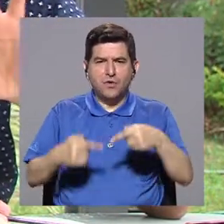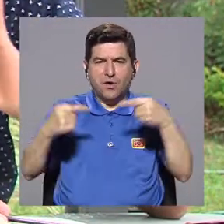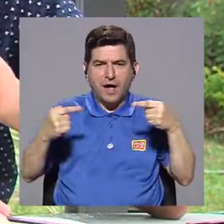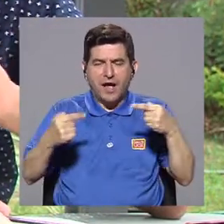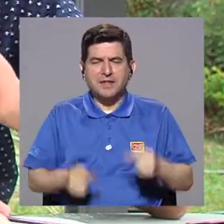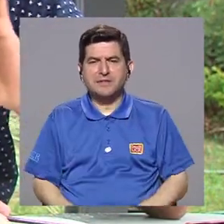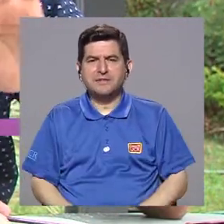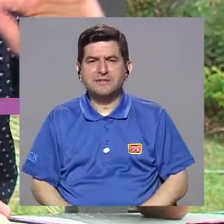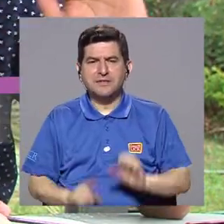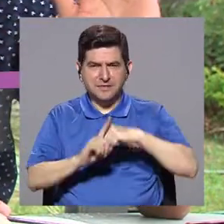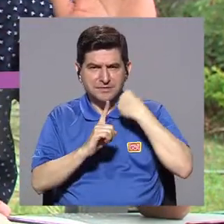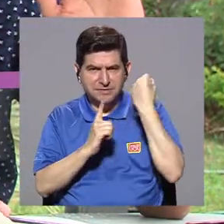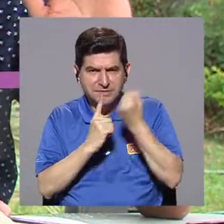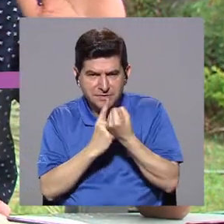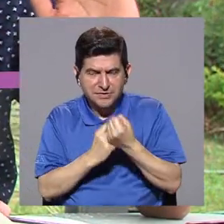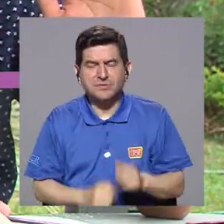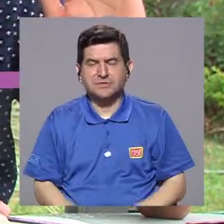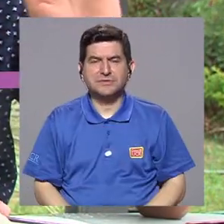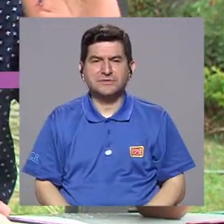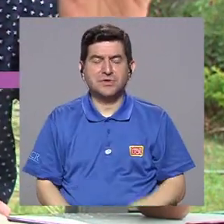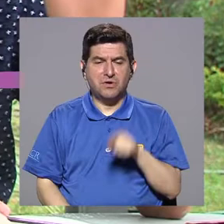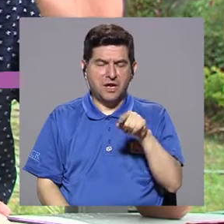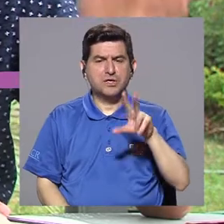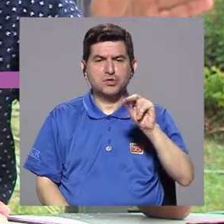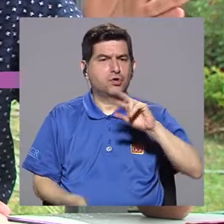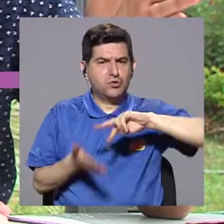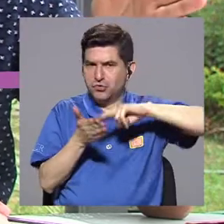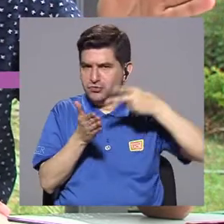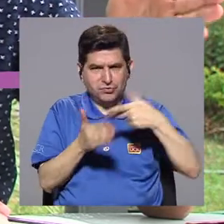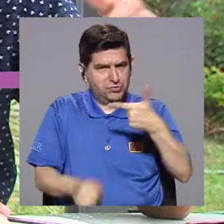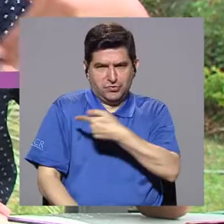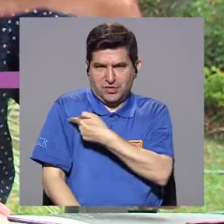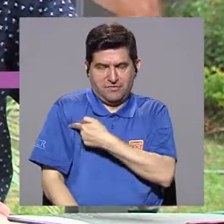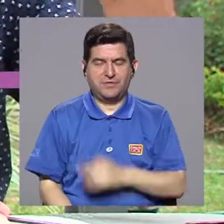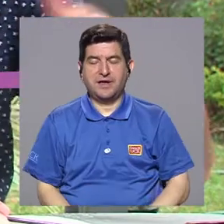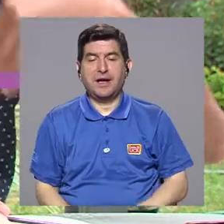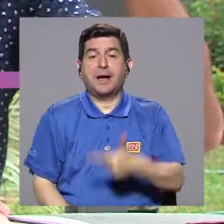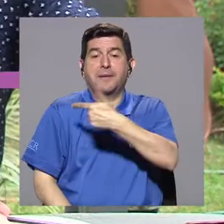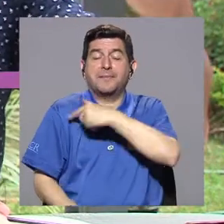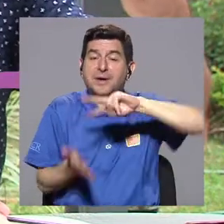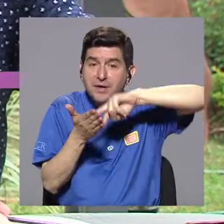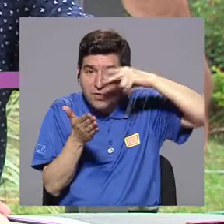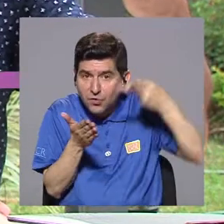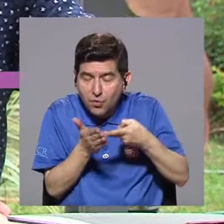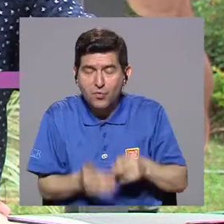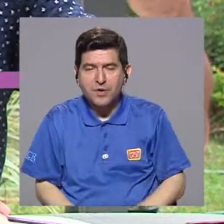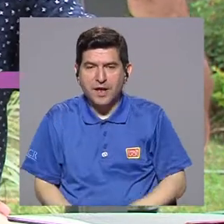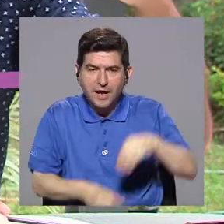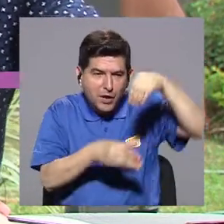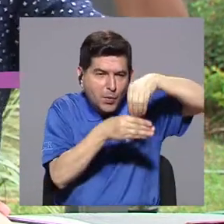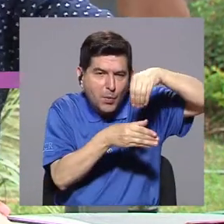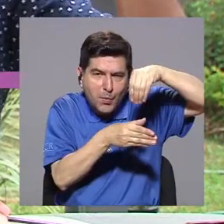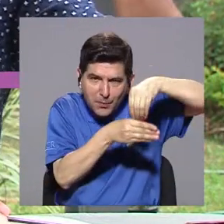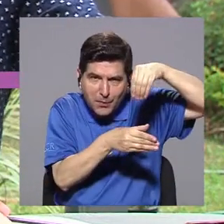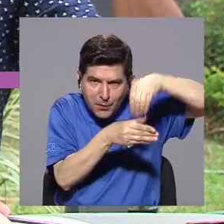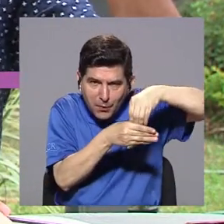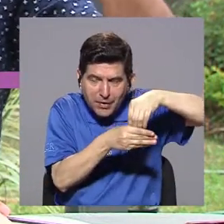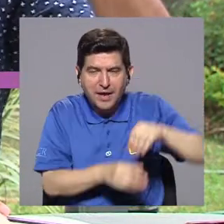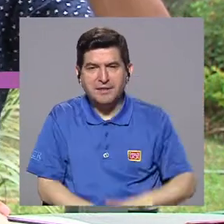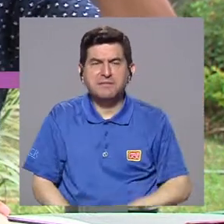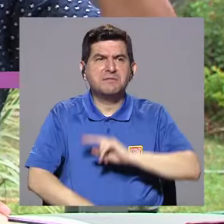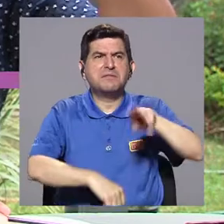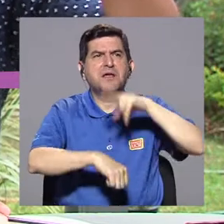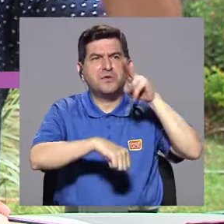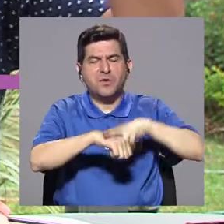son fenómenos que no tienen nada que ver con una inmunización de tipo vacunación. O sea, la vacunación es administrar el